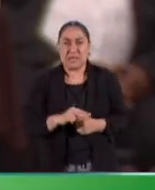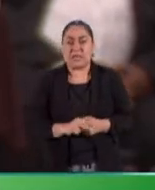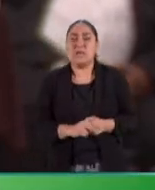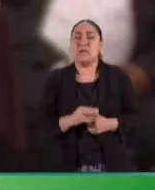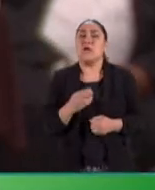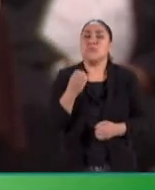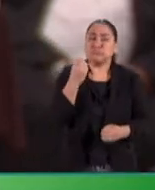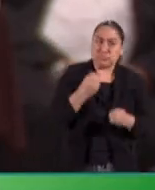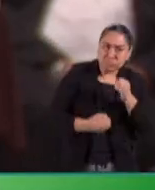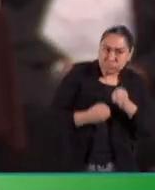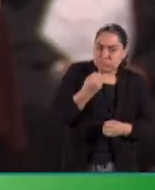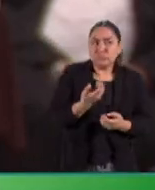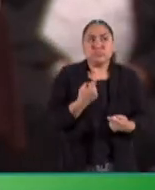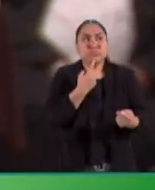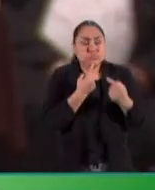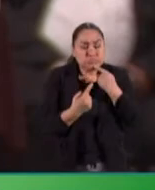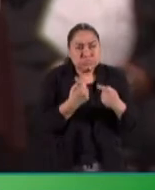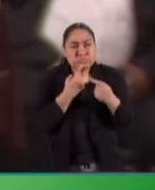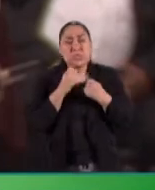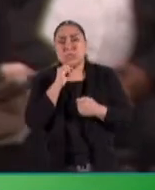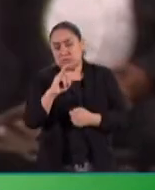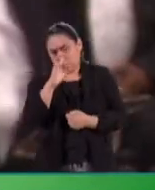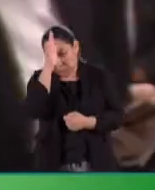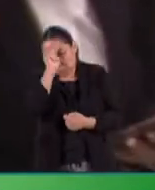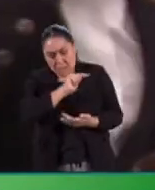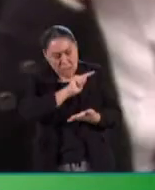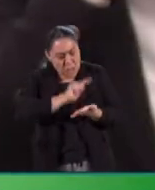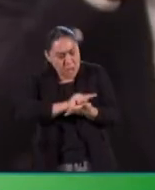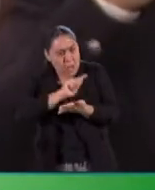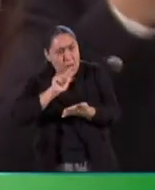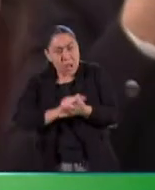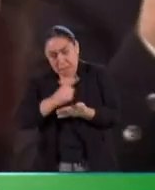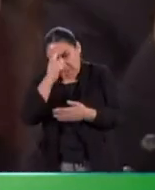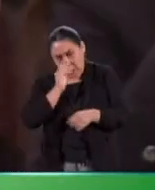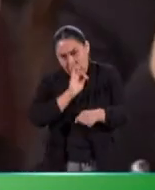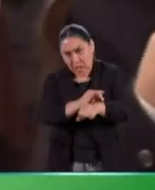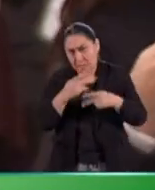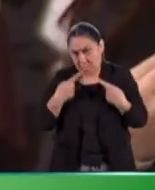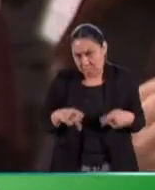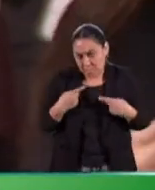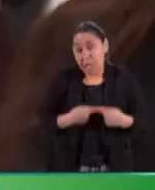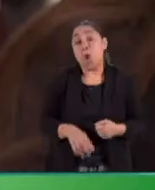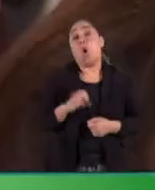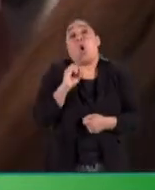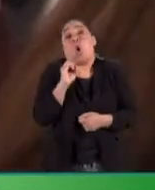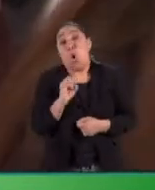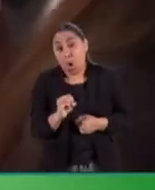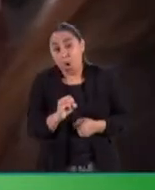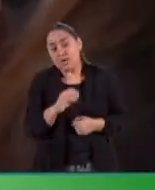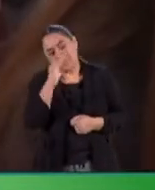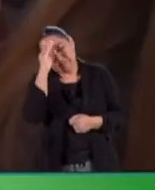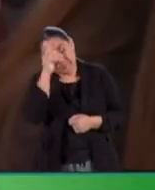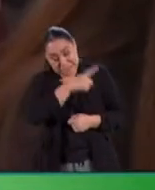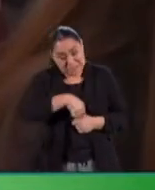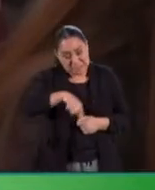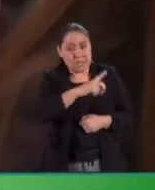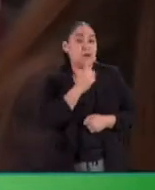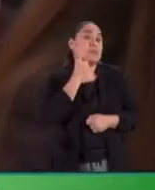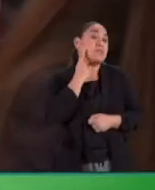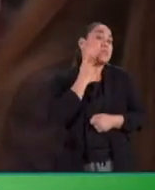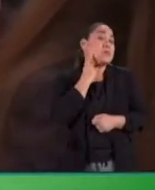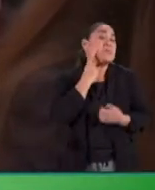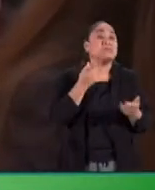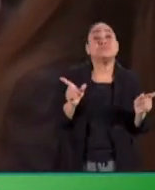sesión se discuta y se aprueban leyes de Cara a la sociedad o uno donde el proceso legislativo se